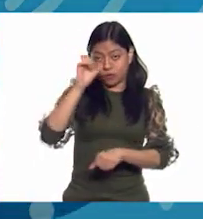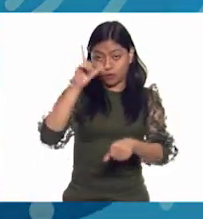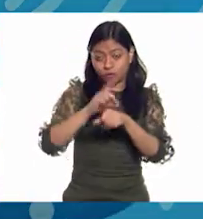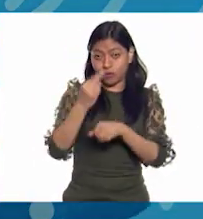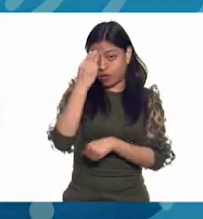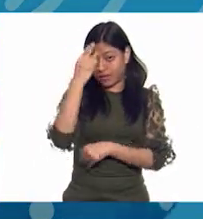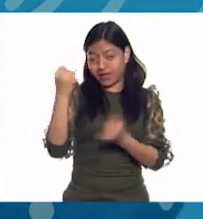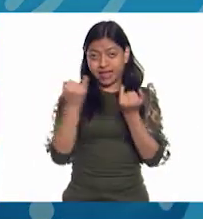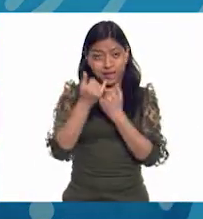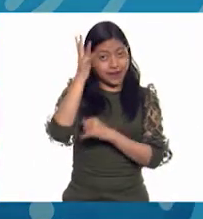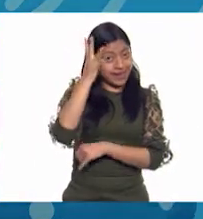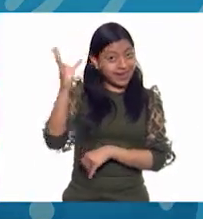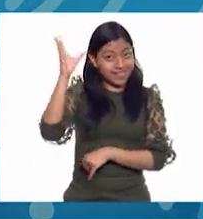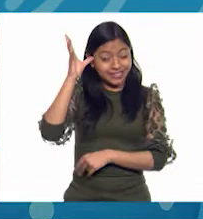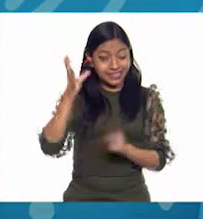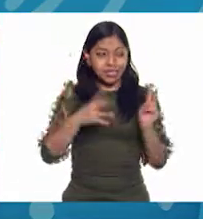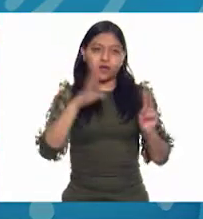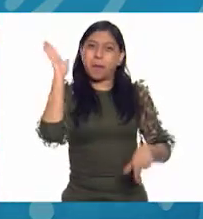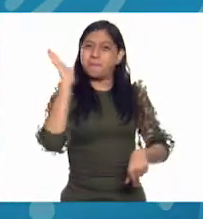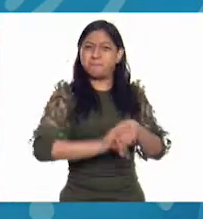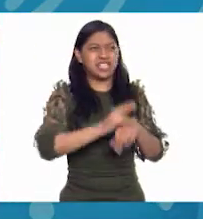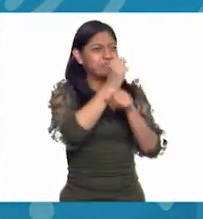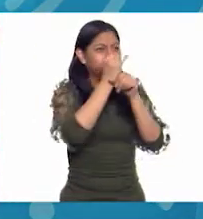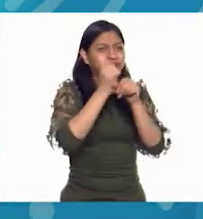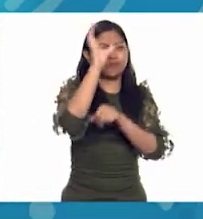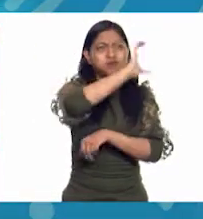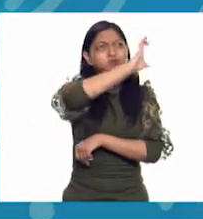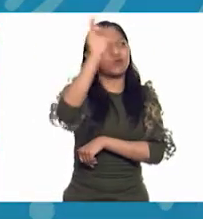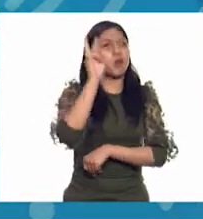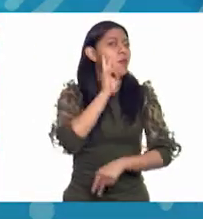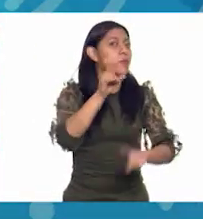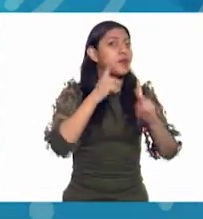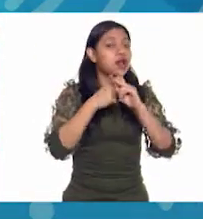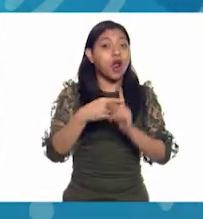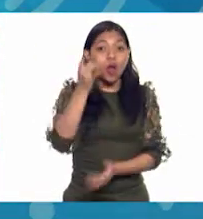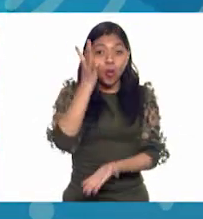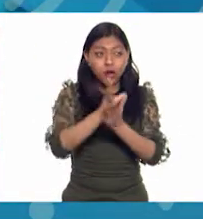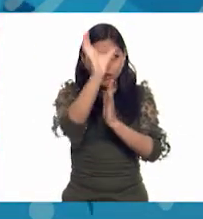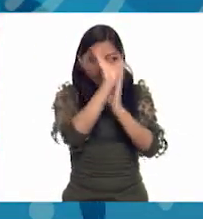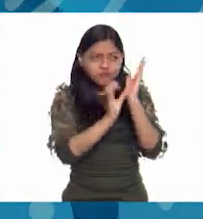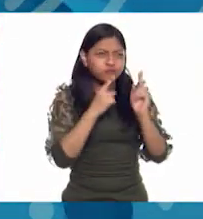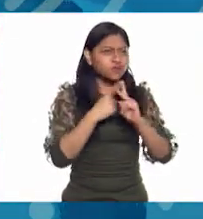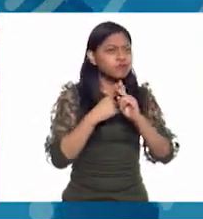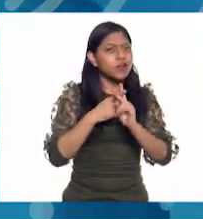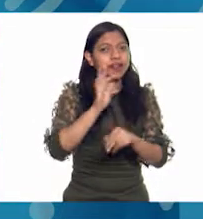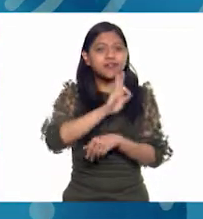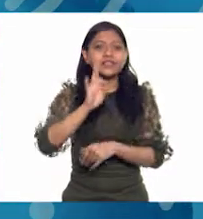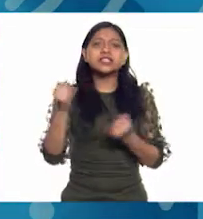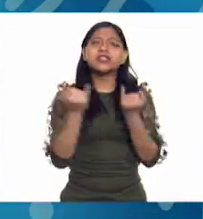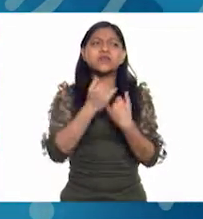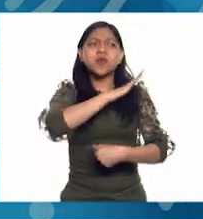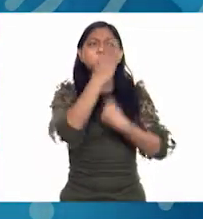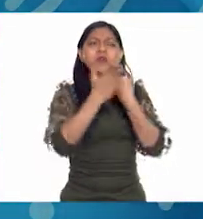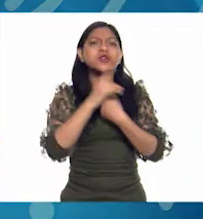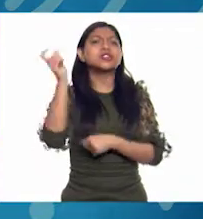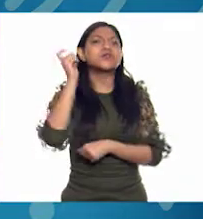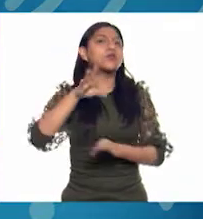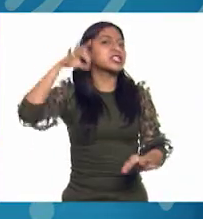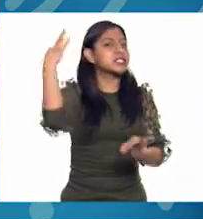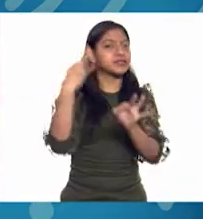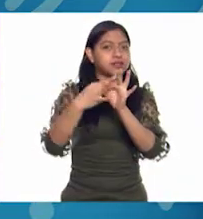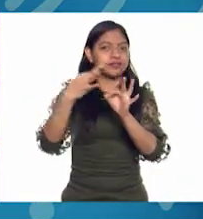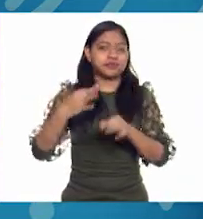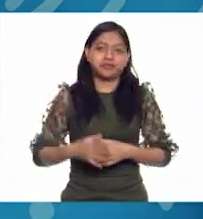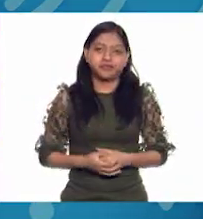los aztecas fueron grandes astrónomos. Además de hacer precisos calendarios, también lograron predecir los eclipses con exactitud.